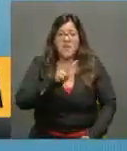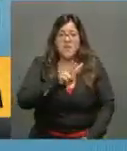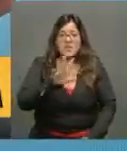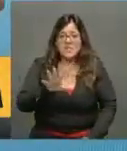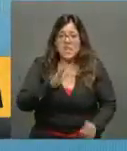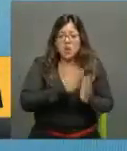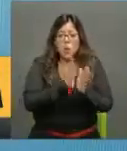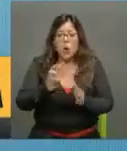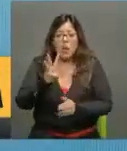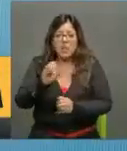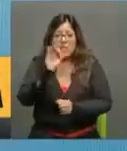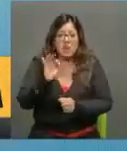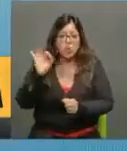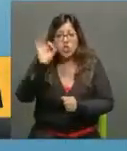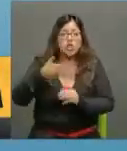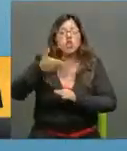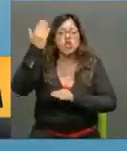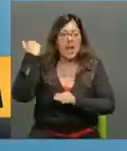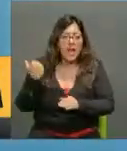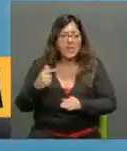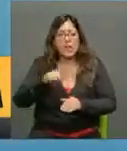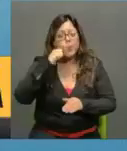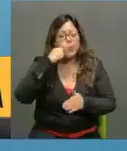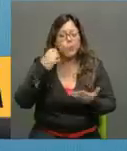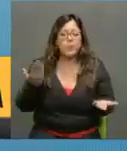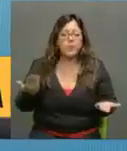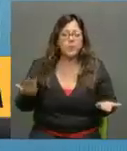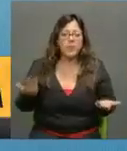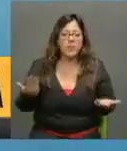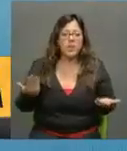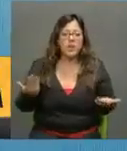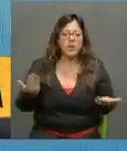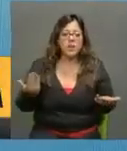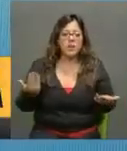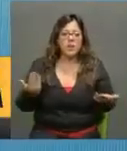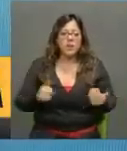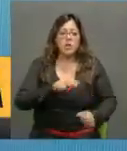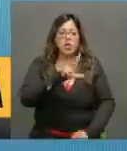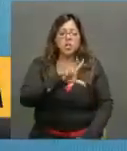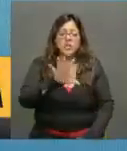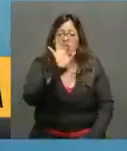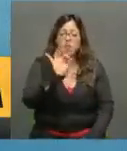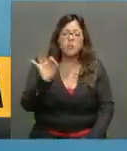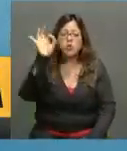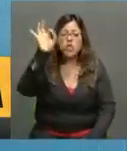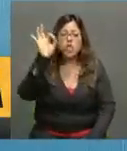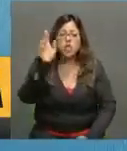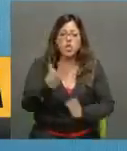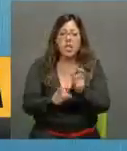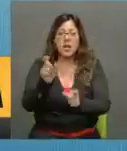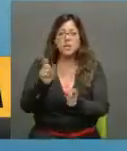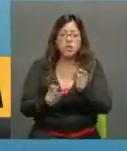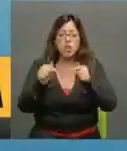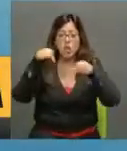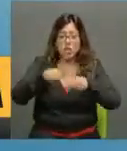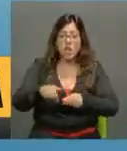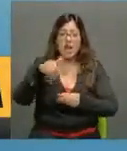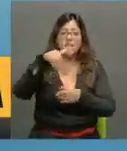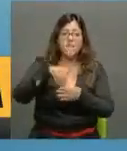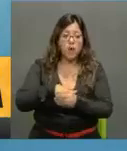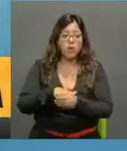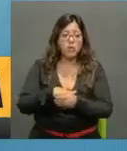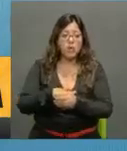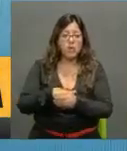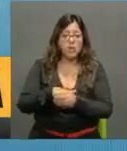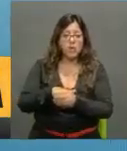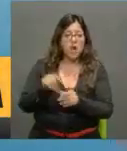25-30 de esa época. Claro. O sea, dicho de otra forma, el 85% de las personas que hoy votan no los votaron a